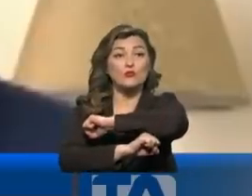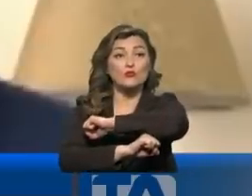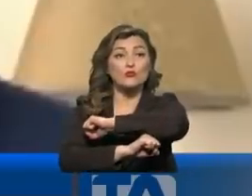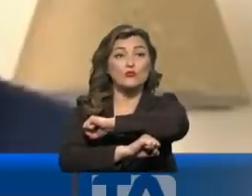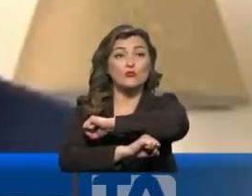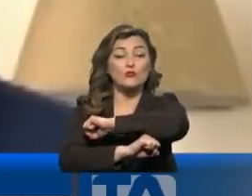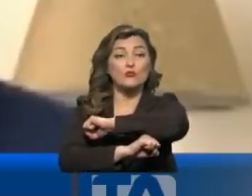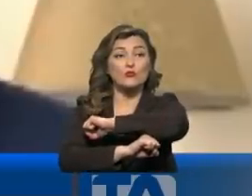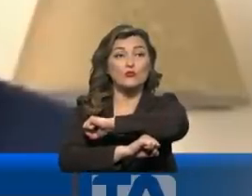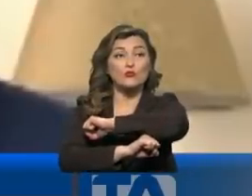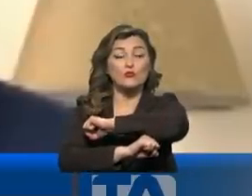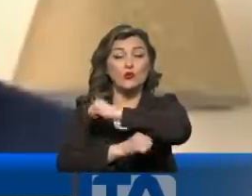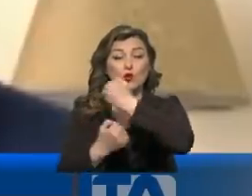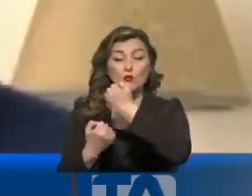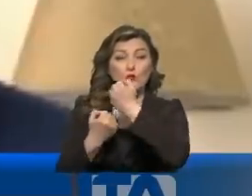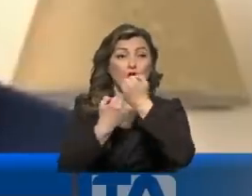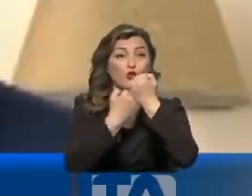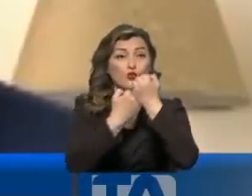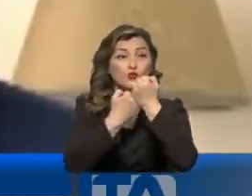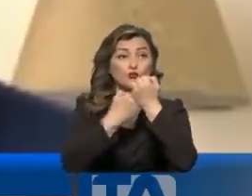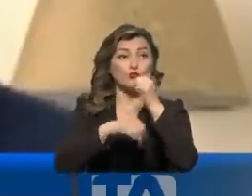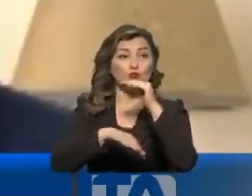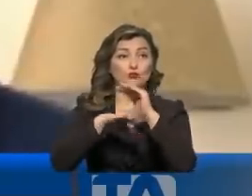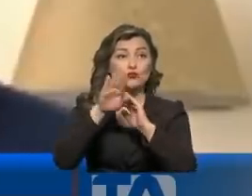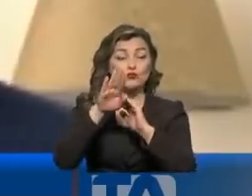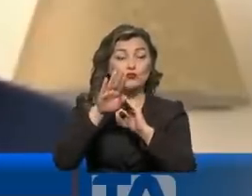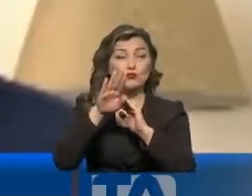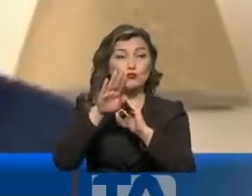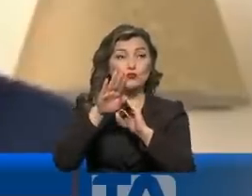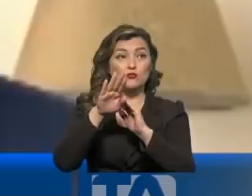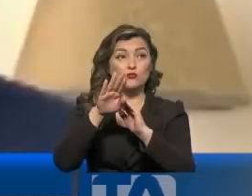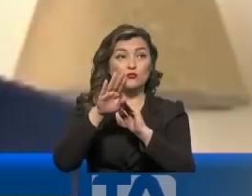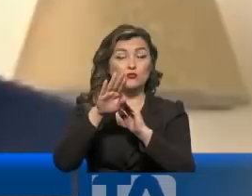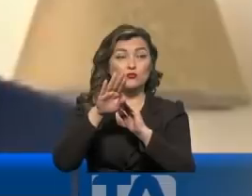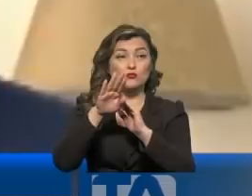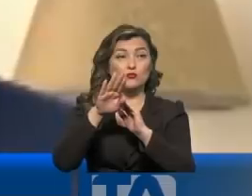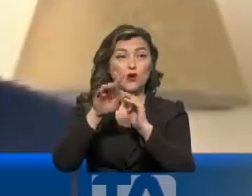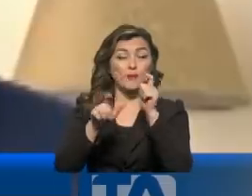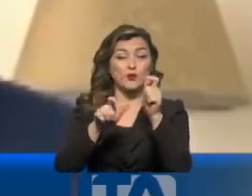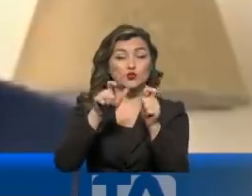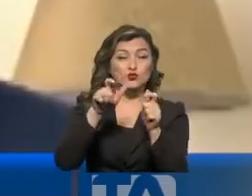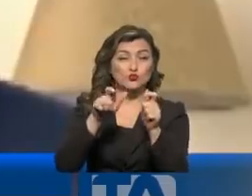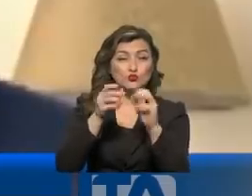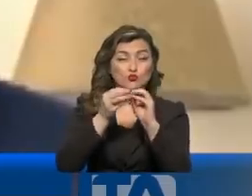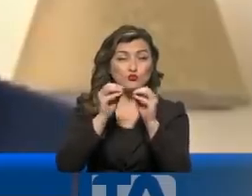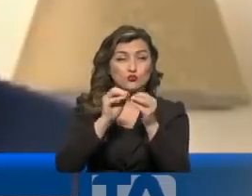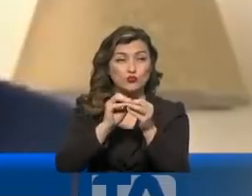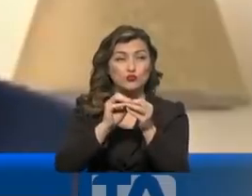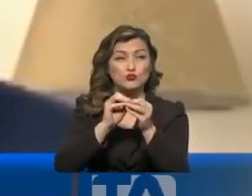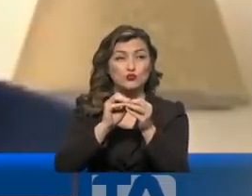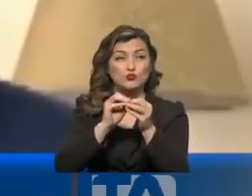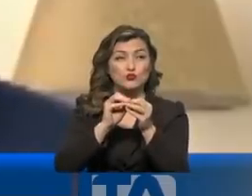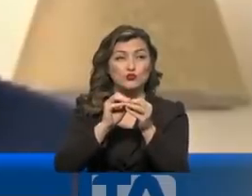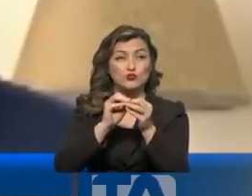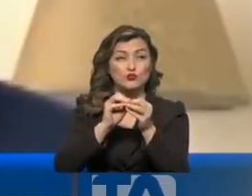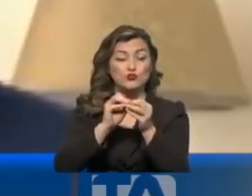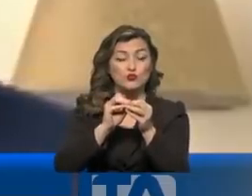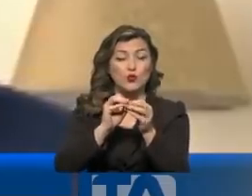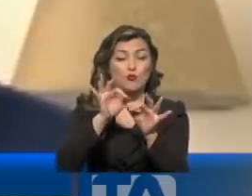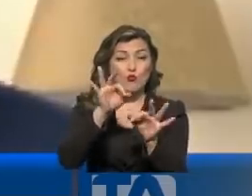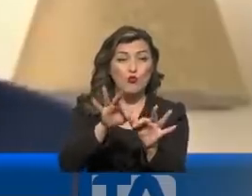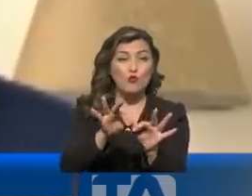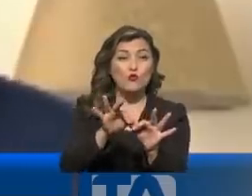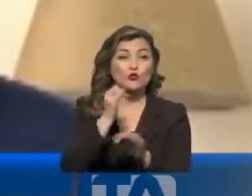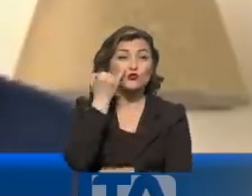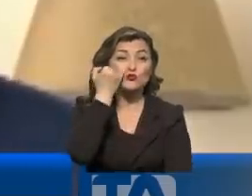el apoyo mayoritario de la clase media, de los movimientos, de los pueblos